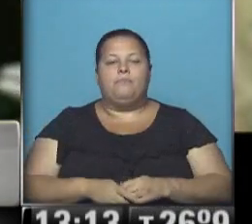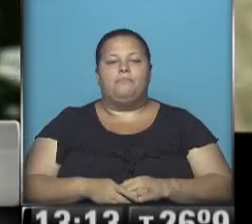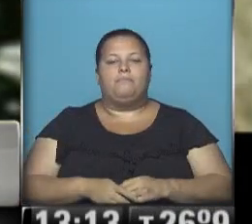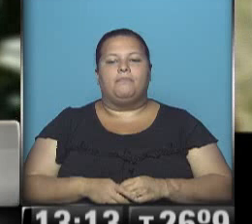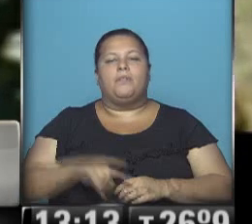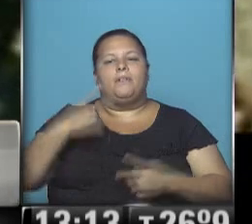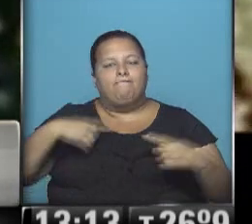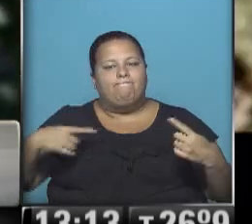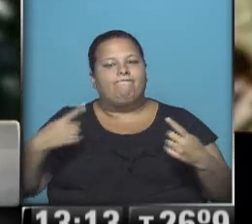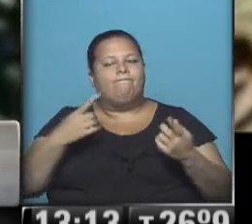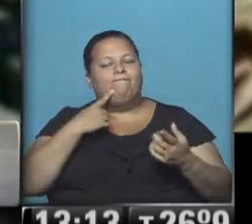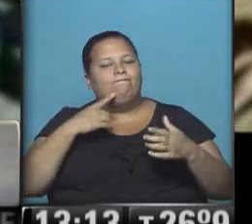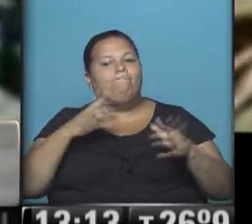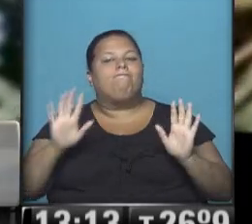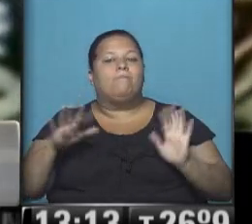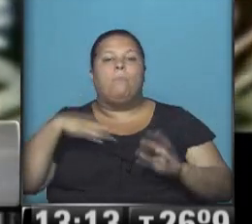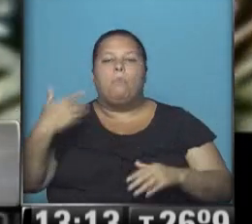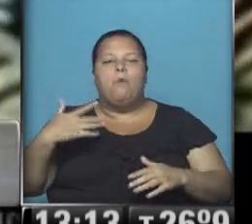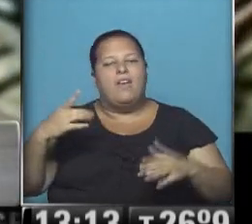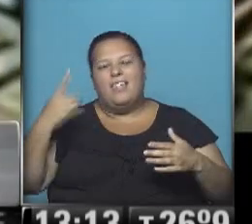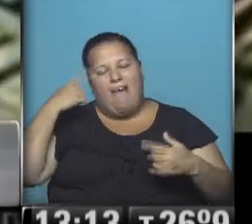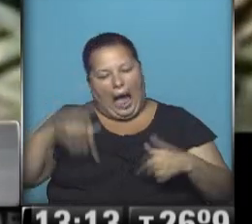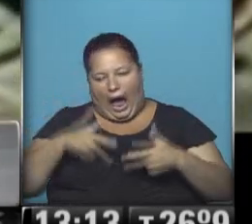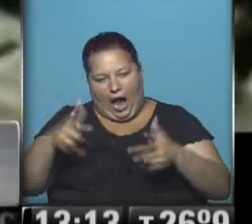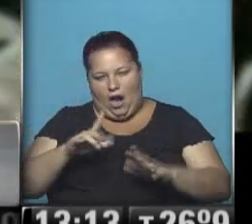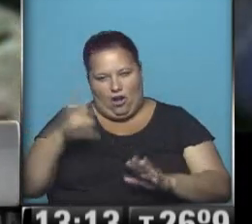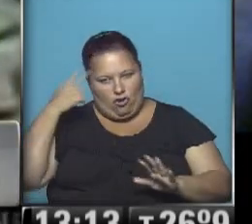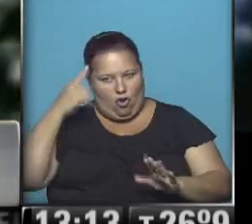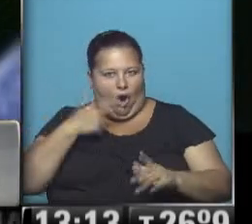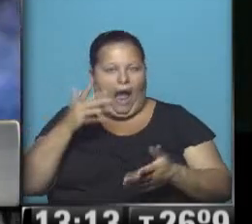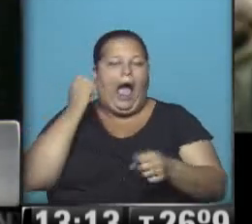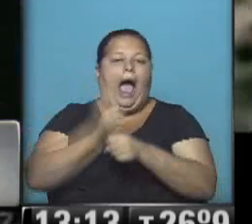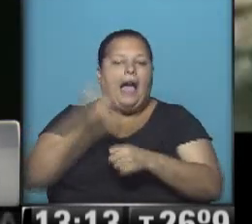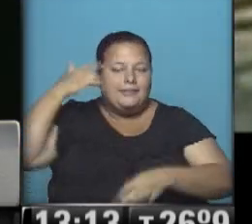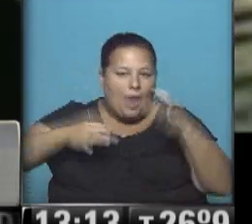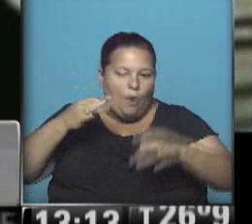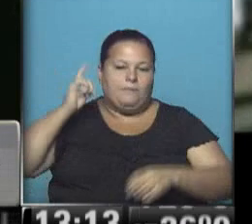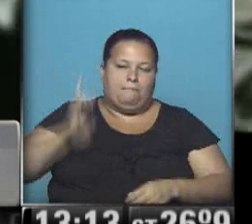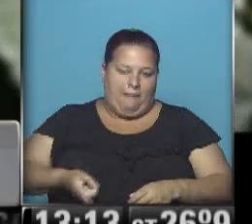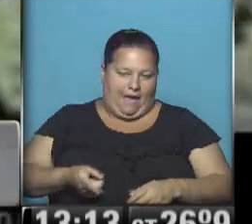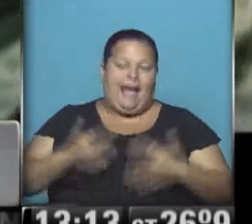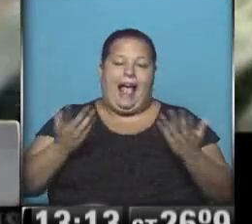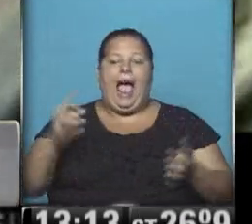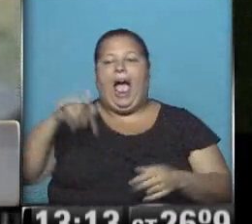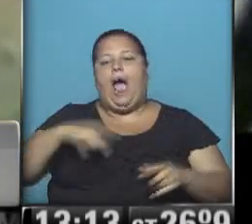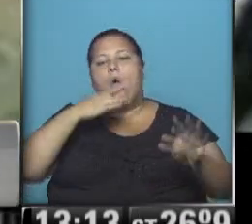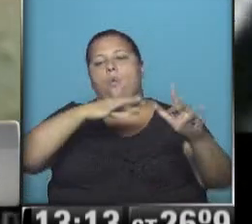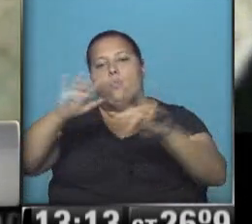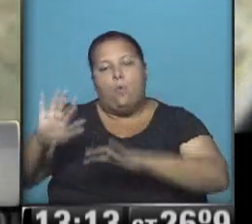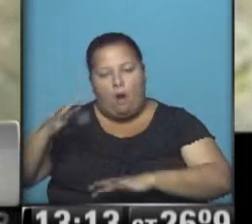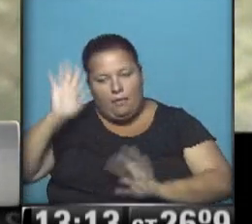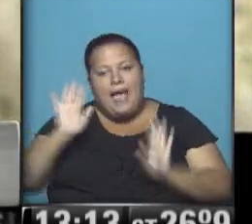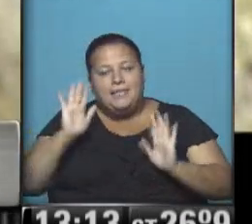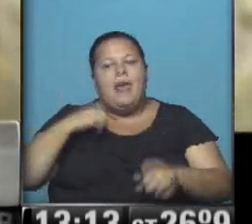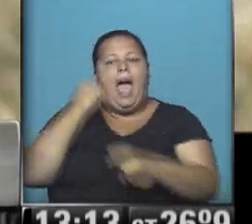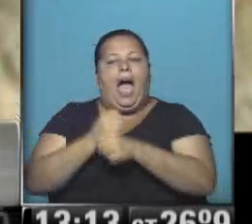abierto un montón de conjeturas que me parece que no vale la pena en este momento poder ingresar hasta que la justicia tome una determinación. Claro, por ahora versiones, con lo cual esperaremos